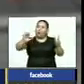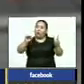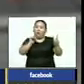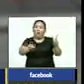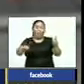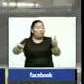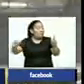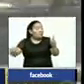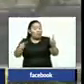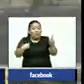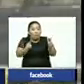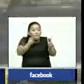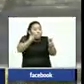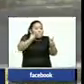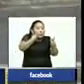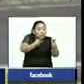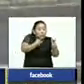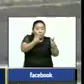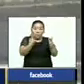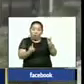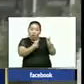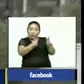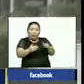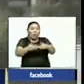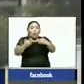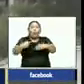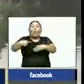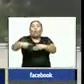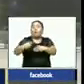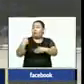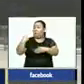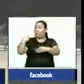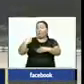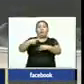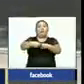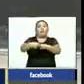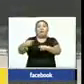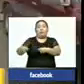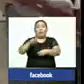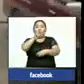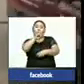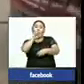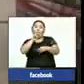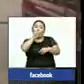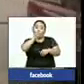muerto bajo custodia de la patrulla fronteriza desde diciembre del 2018.